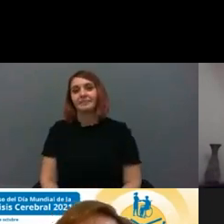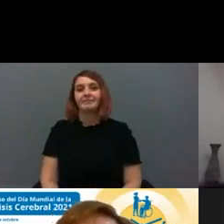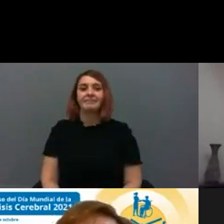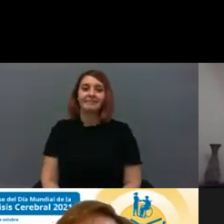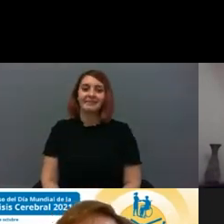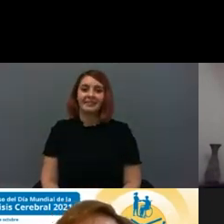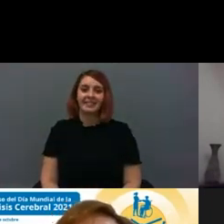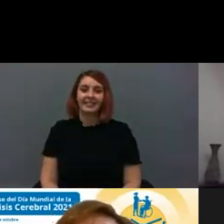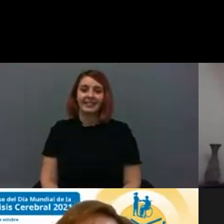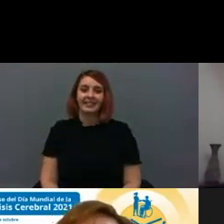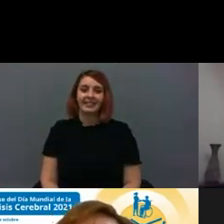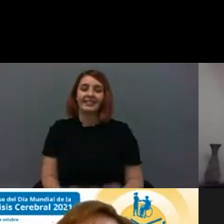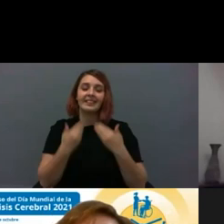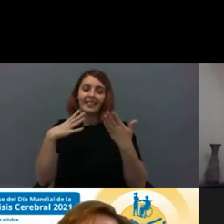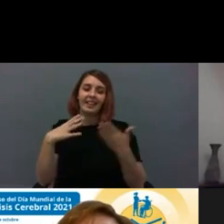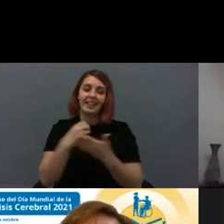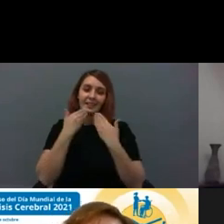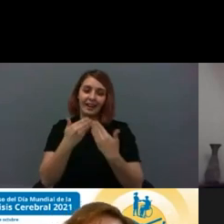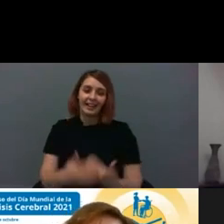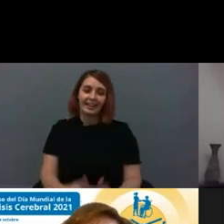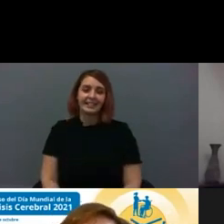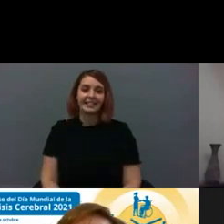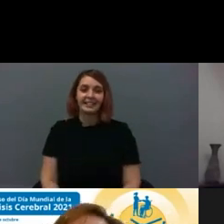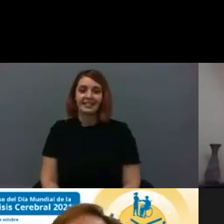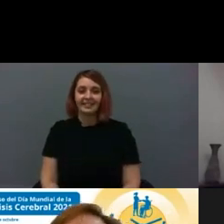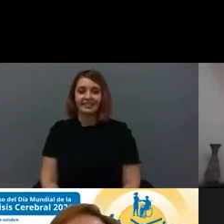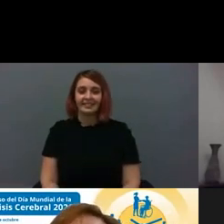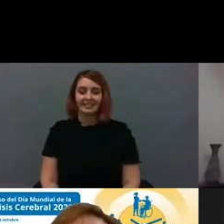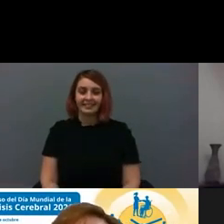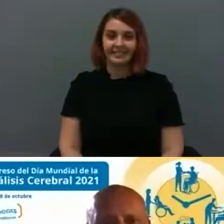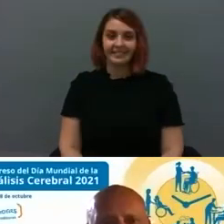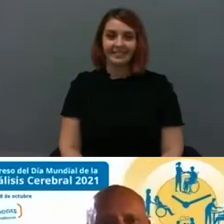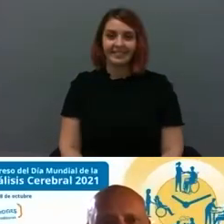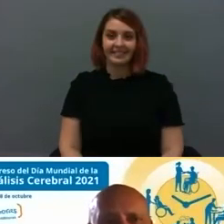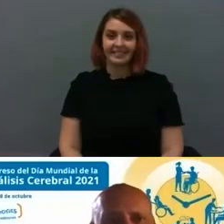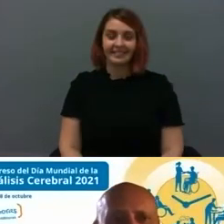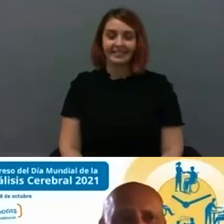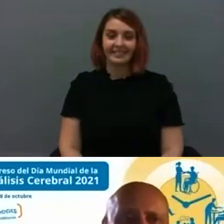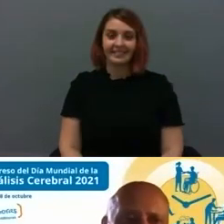participado. Gracias. Gracias a todos. Muchas gracias. Muchas gracias. Adiós.